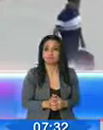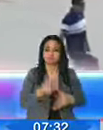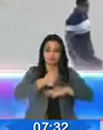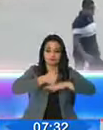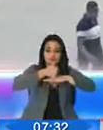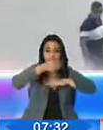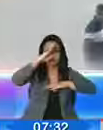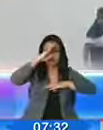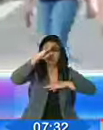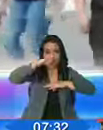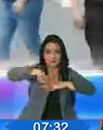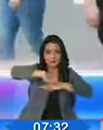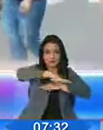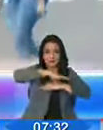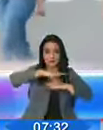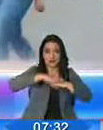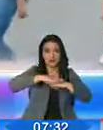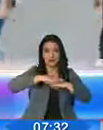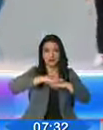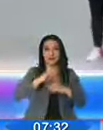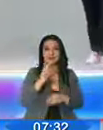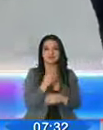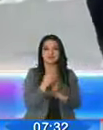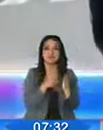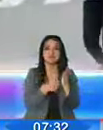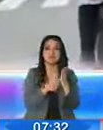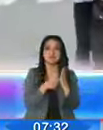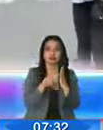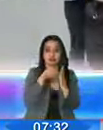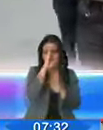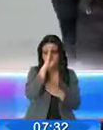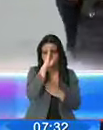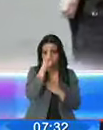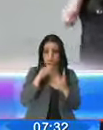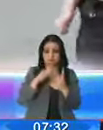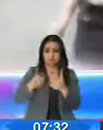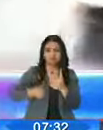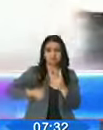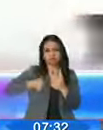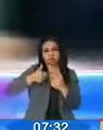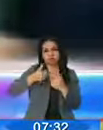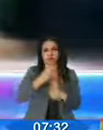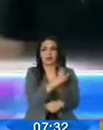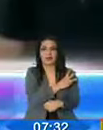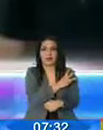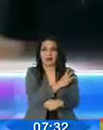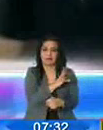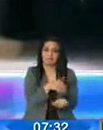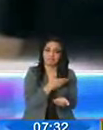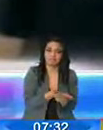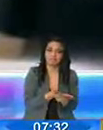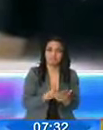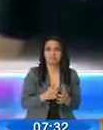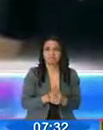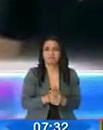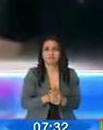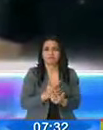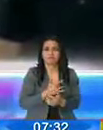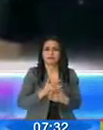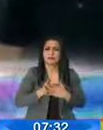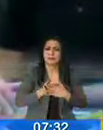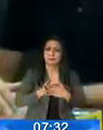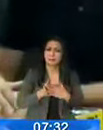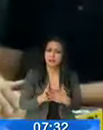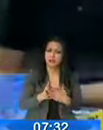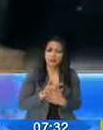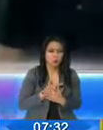de la jurisdicción llegaron el viceministro del Interior y el comandante general. Nosotros nos sentimos muy consternados, muy